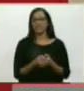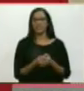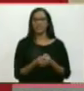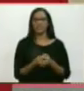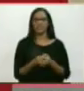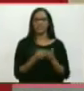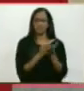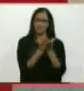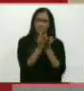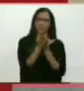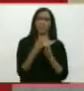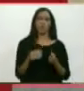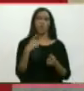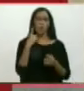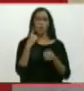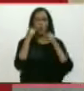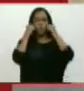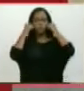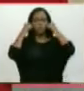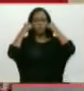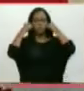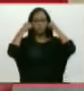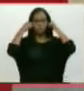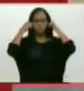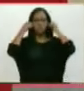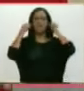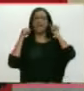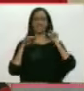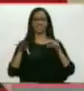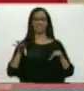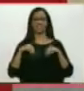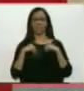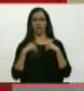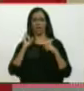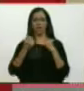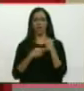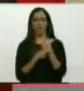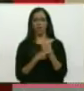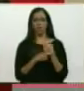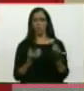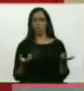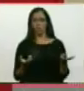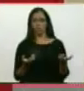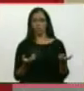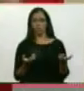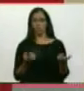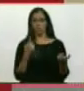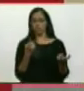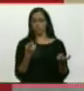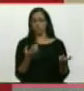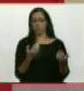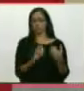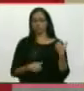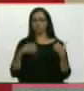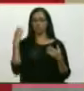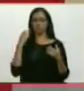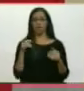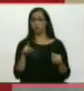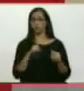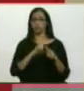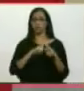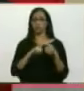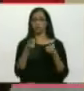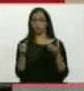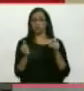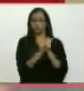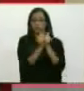de los primeros párrafos que salió diciendo que reconocía a Guaidó en no sé qué fue Duque. Entonces, él tiene que... se digno y morir con su loco ahí y claro, seguir pero